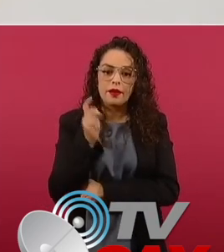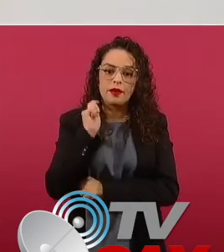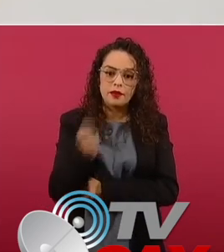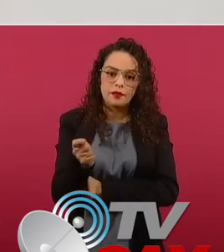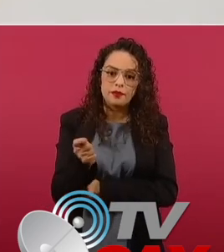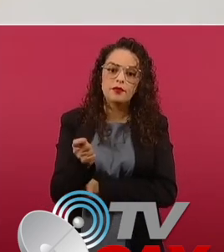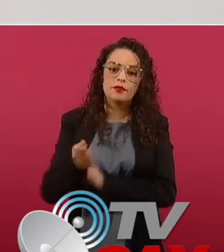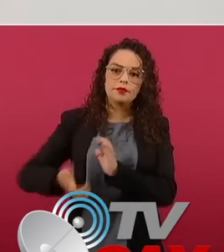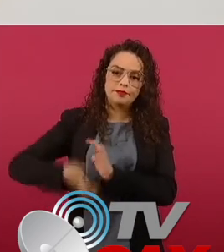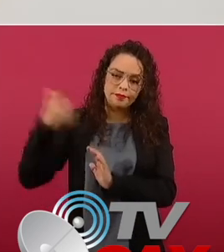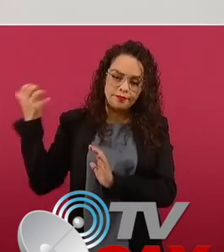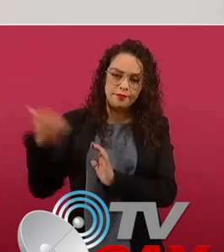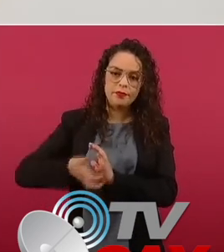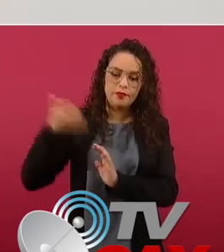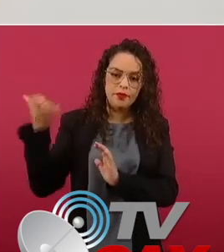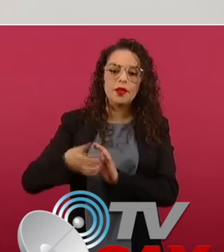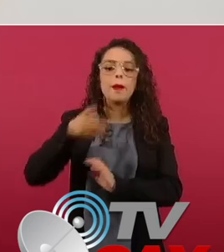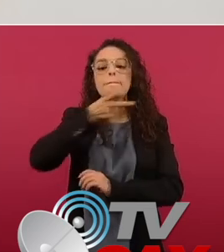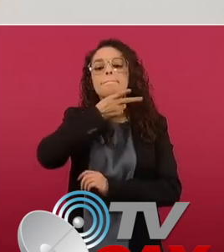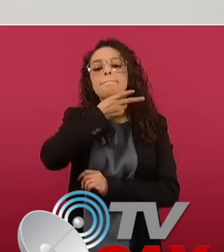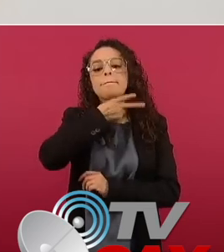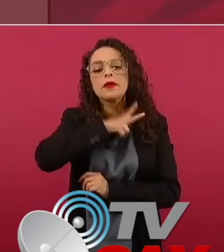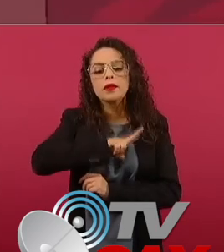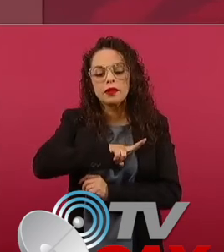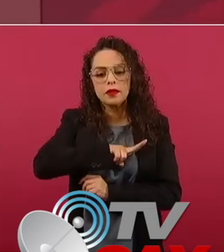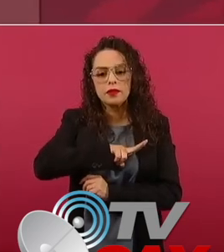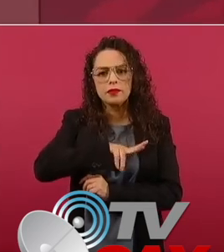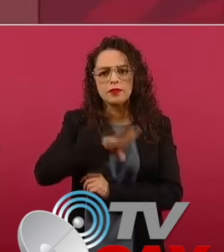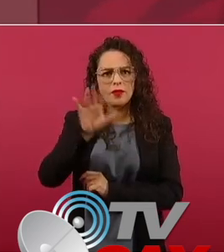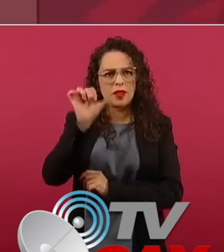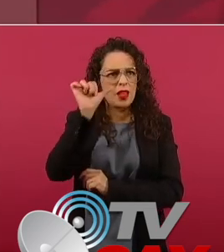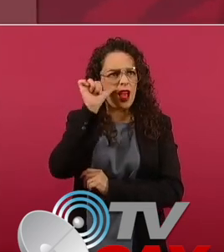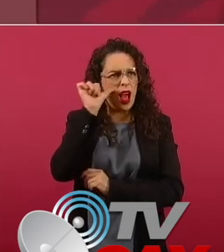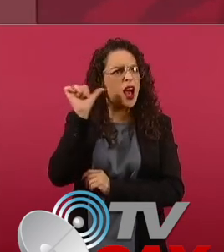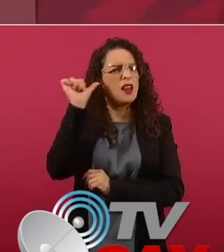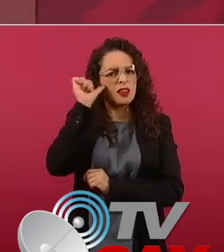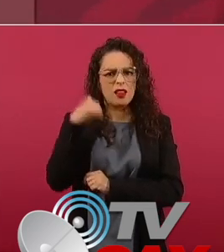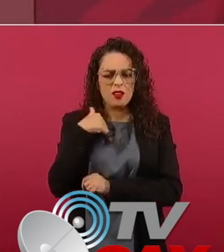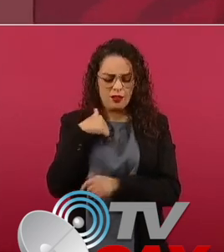Ya hasta ayer estaba yo leyendo,